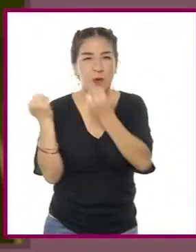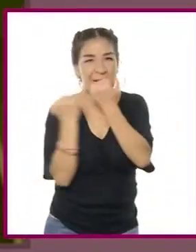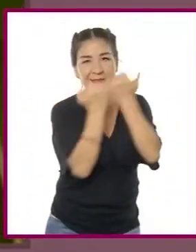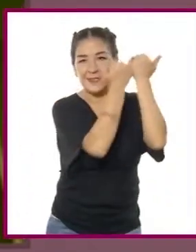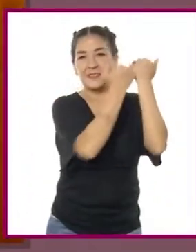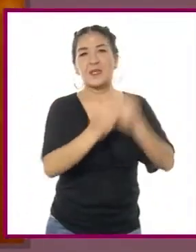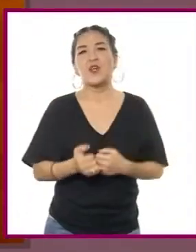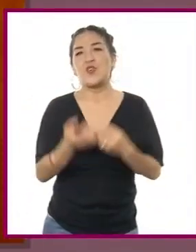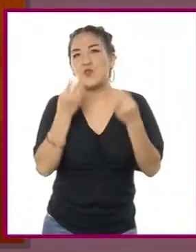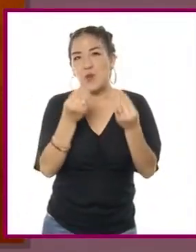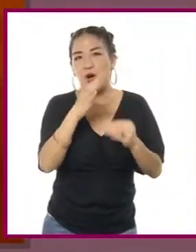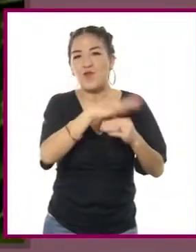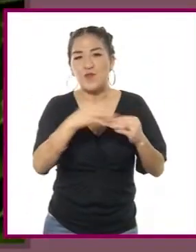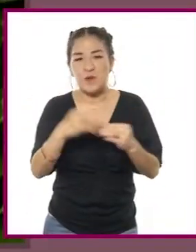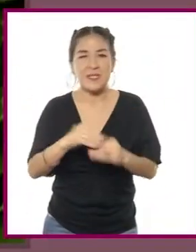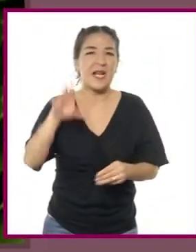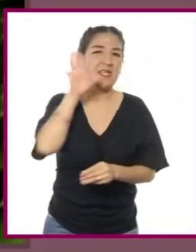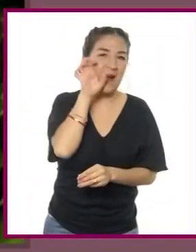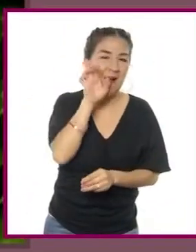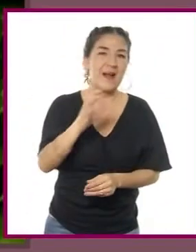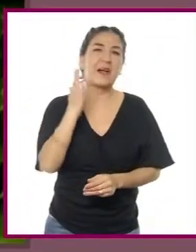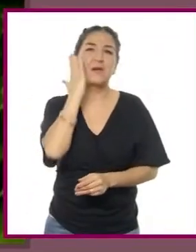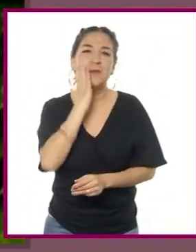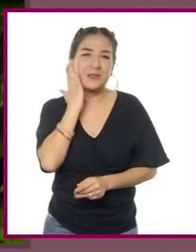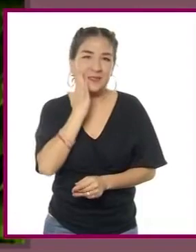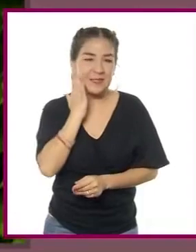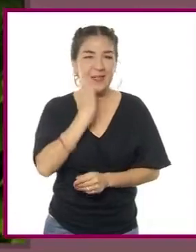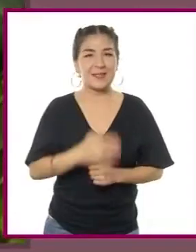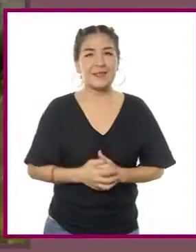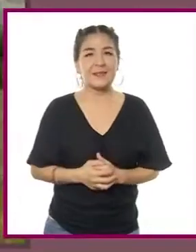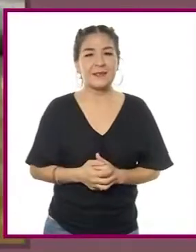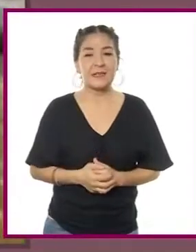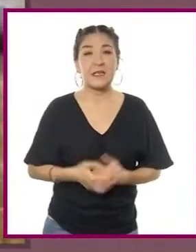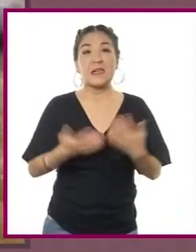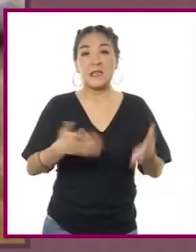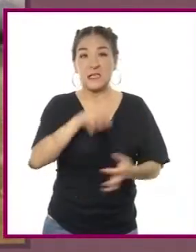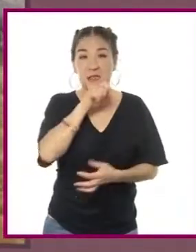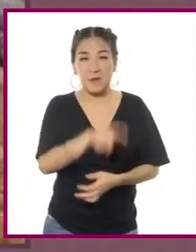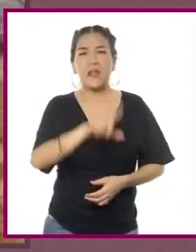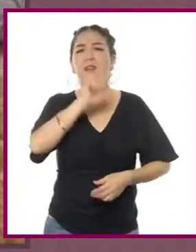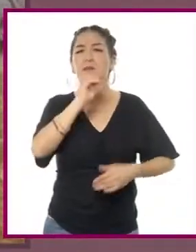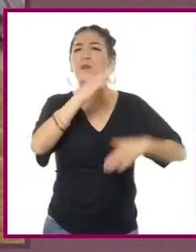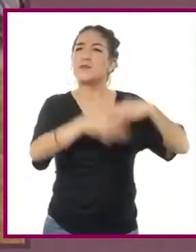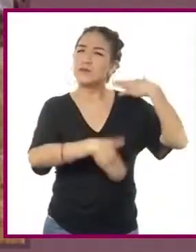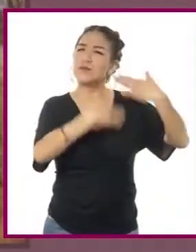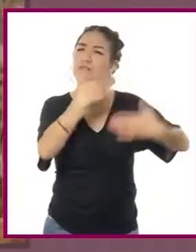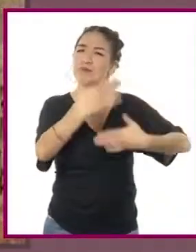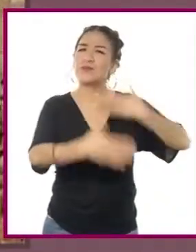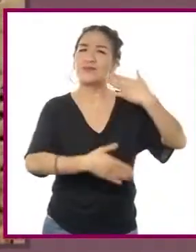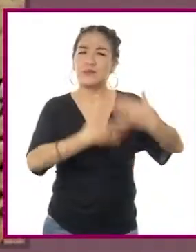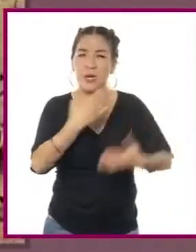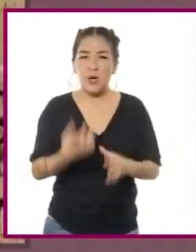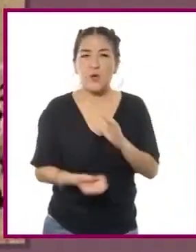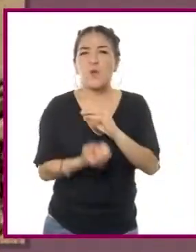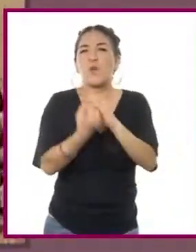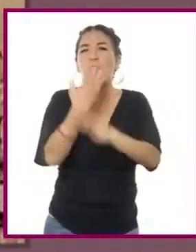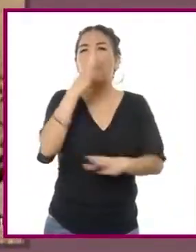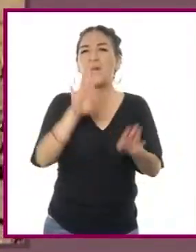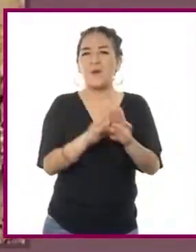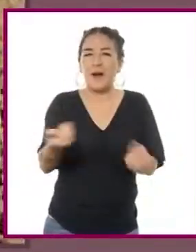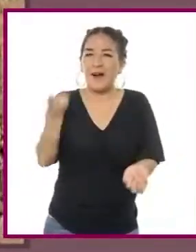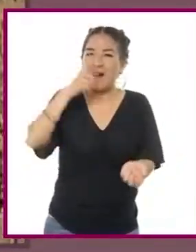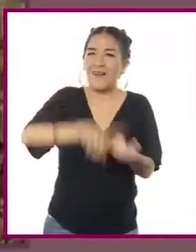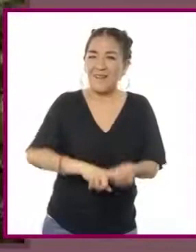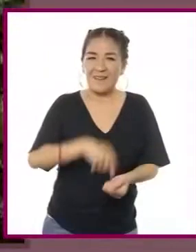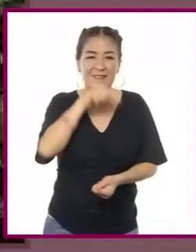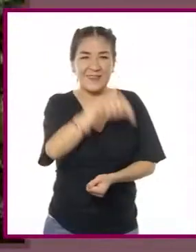muchos frutales, naranjas, manzanas, y se van abriendo, se van